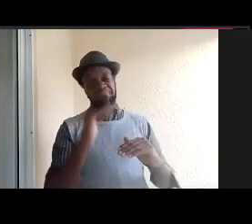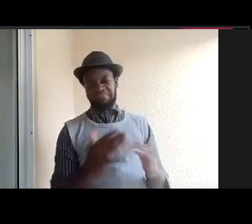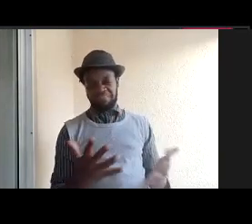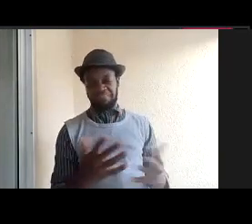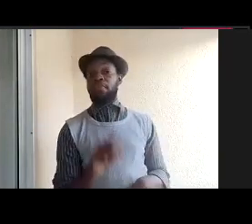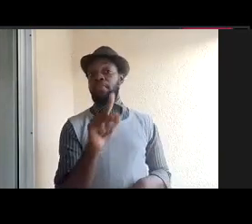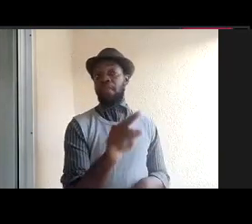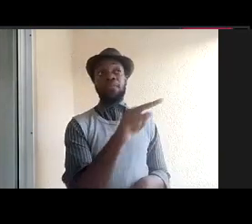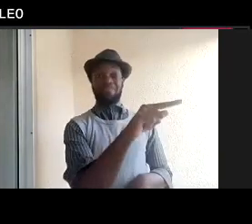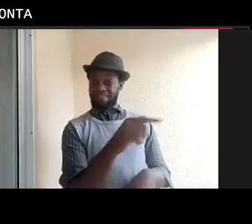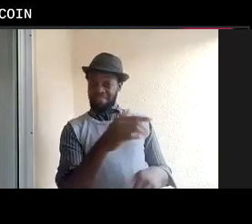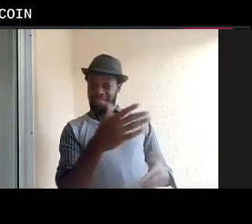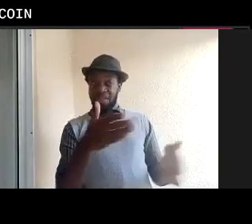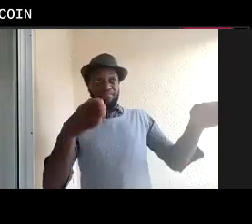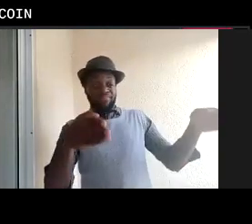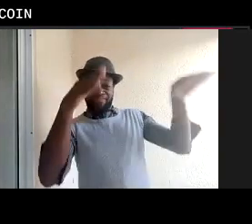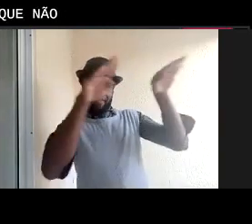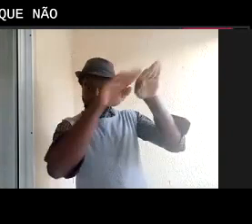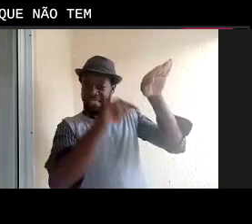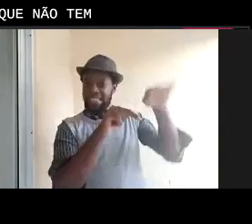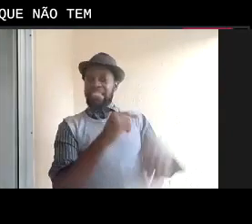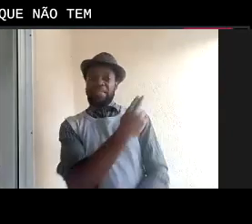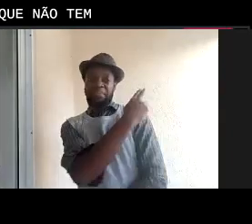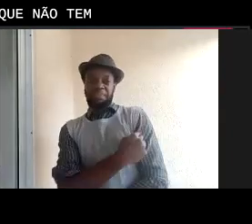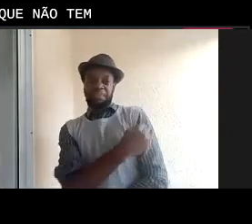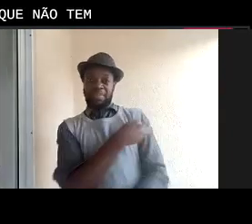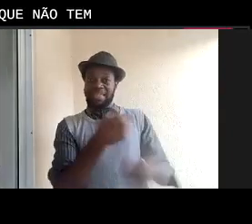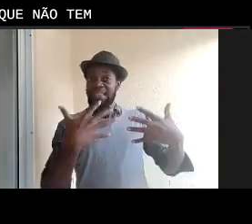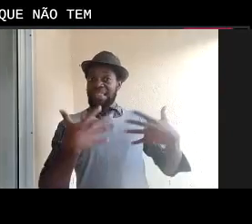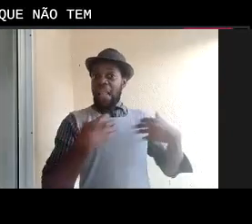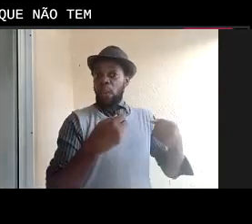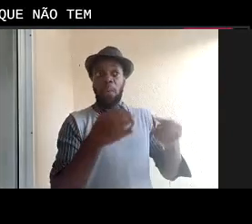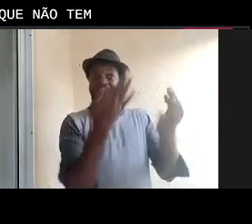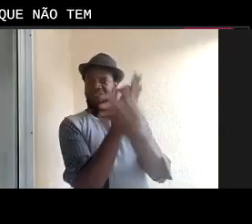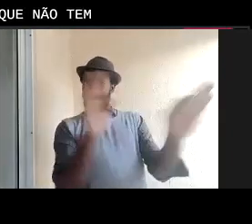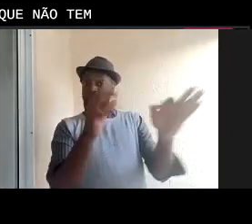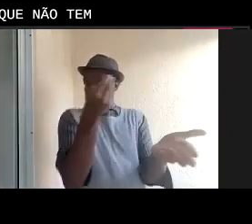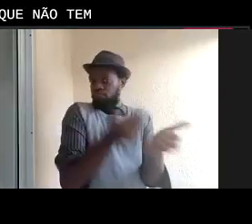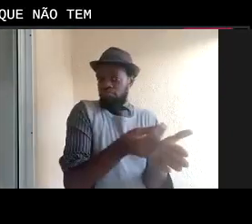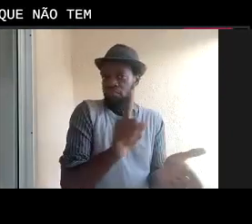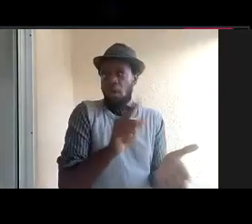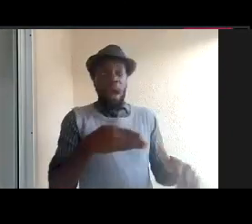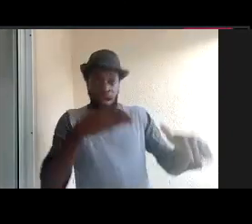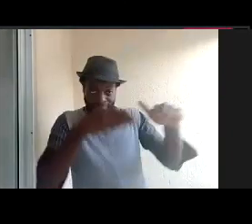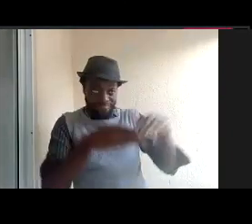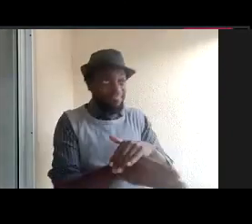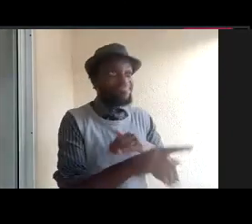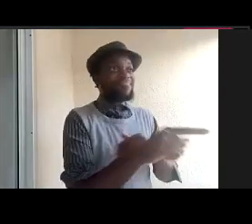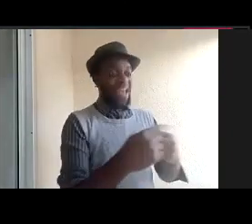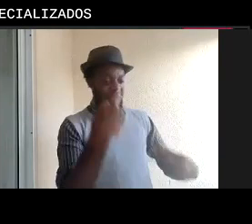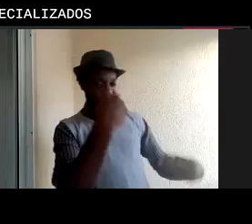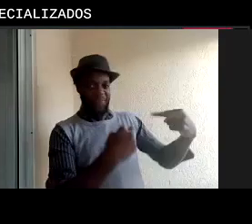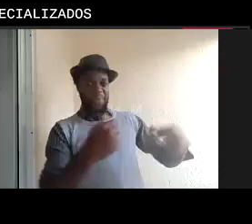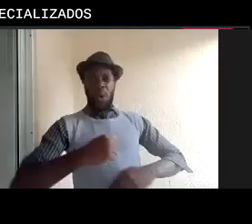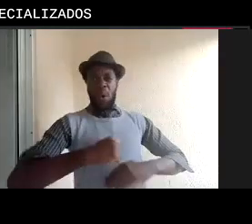gratuitos no cuentan con todo el sistema, ¿verdad? Realizarse estudios más especializados,